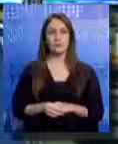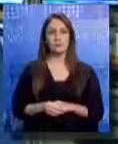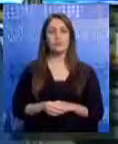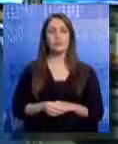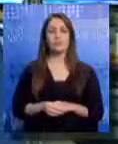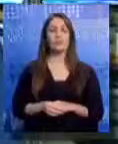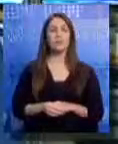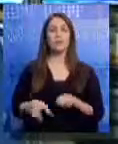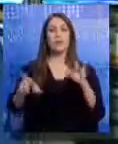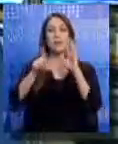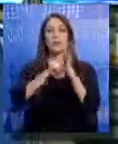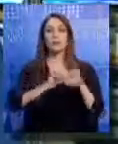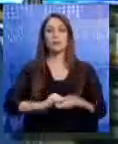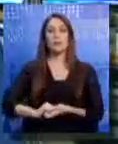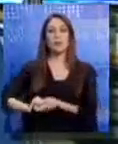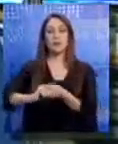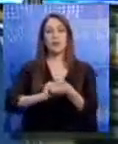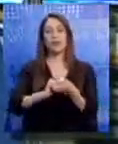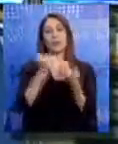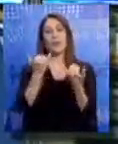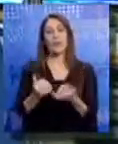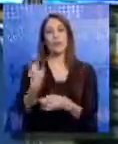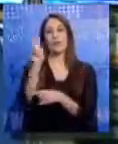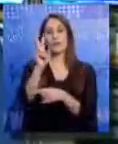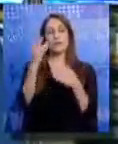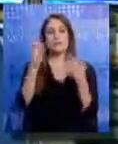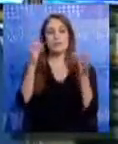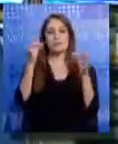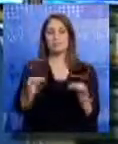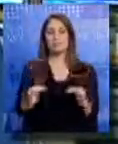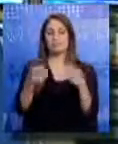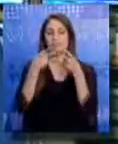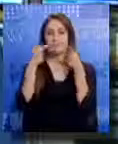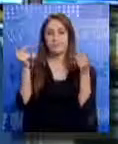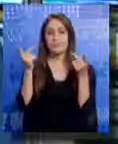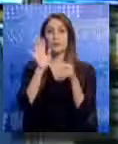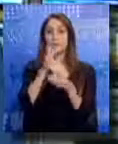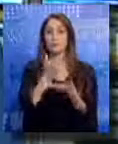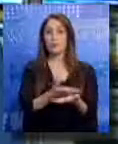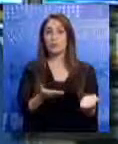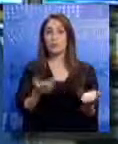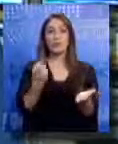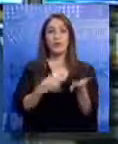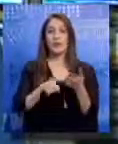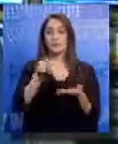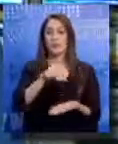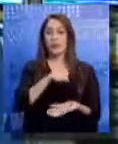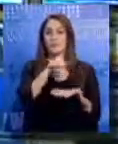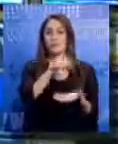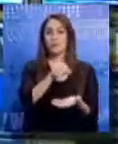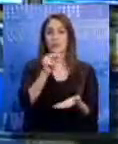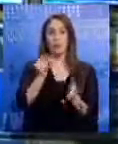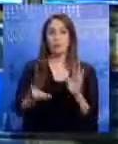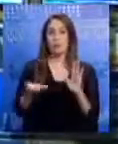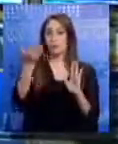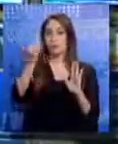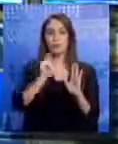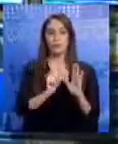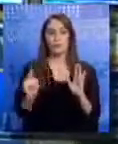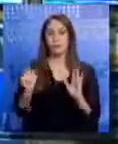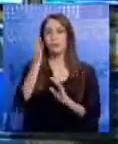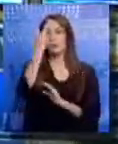La ley solidaria fue publicada este viernes en el registro oficial. Los productos de la canasta básica no aumentarán de precio